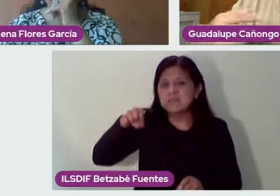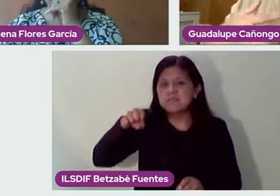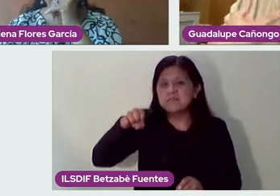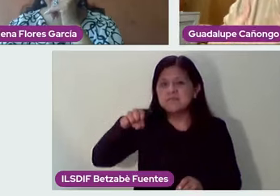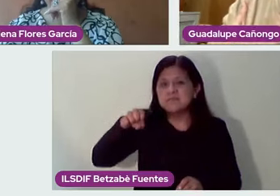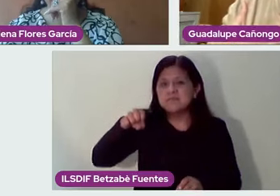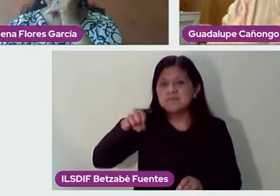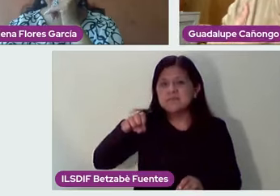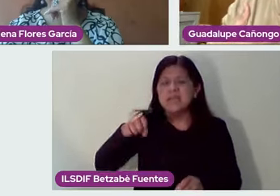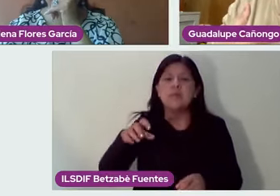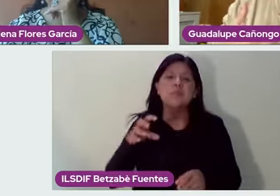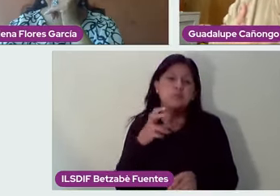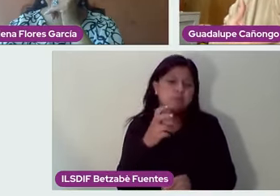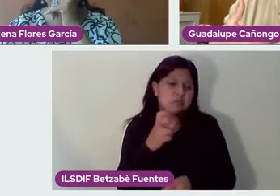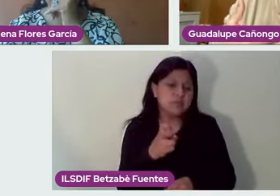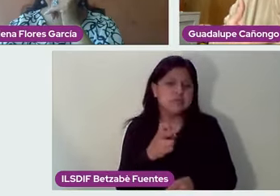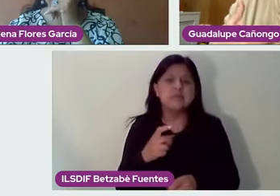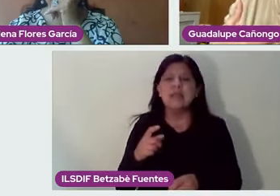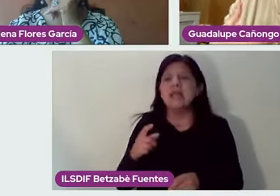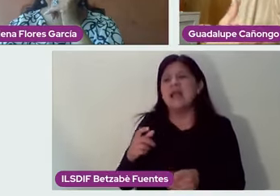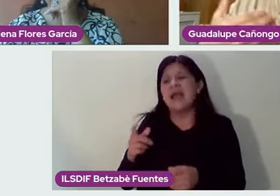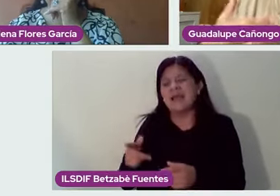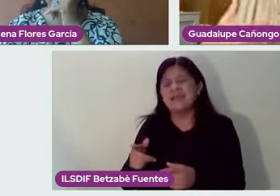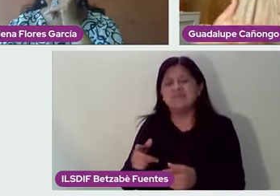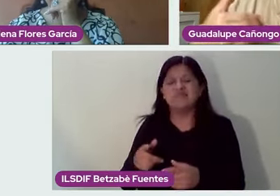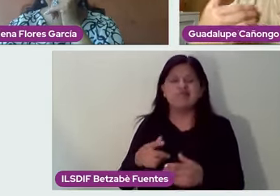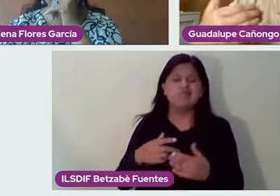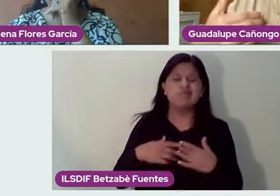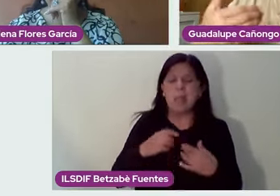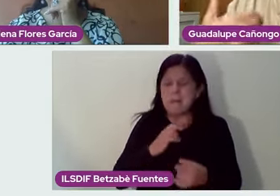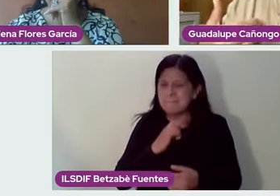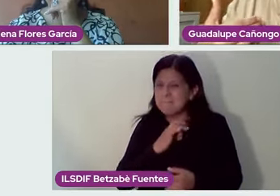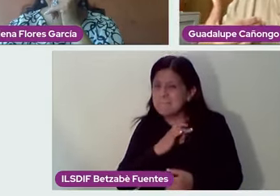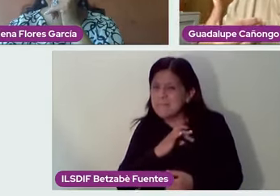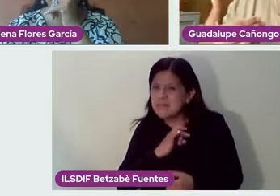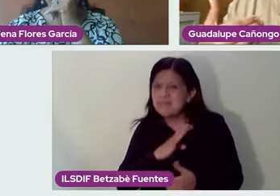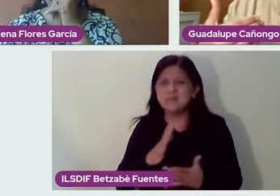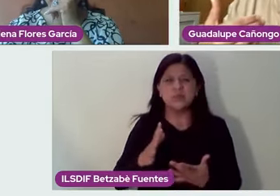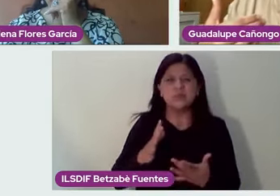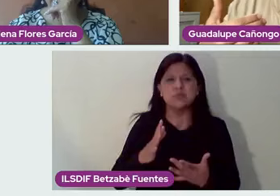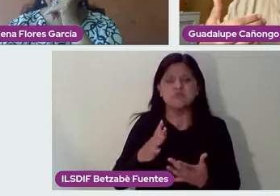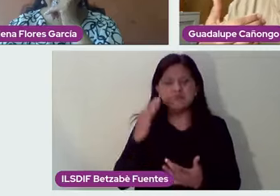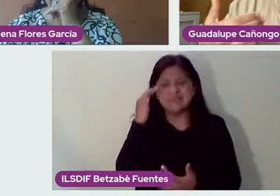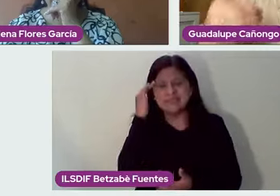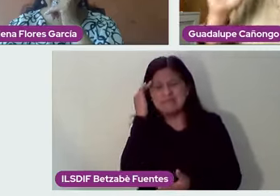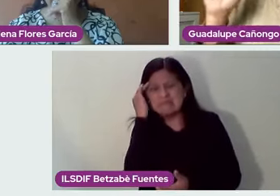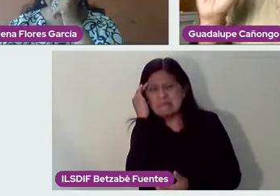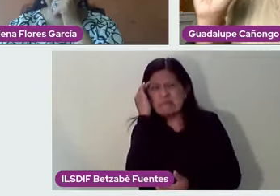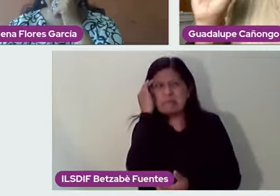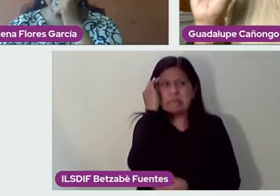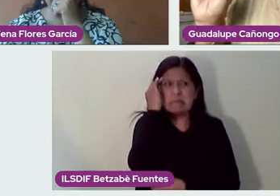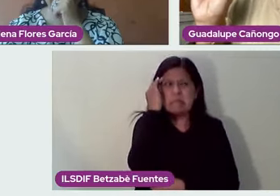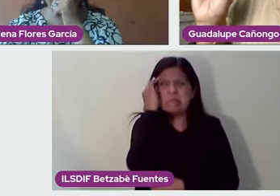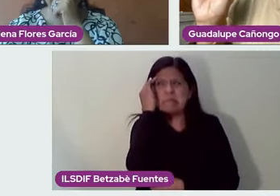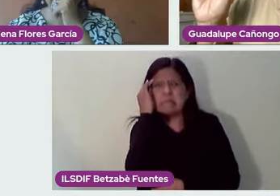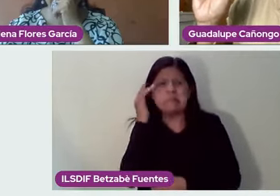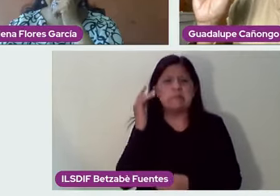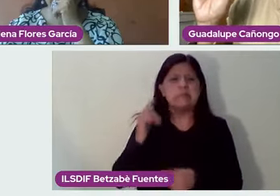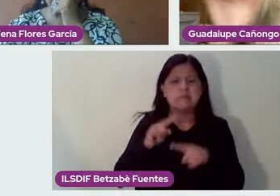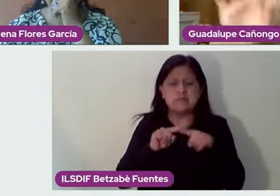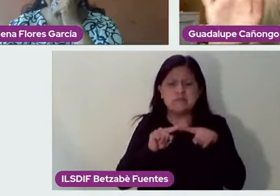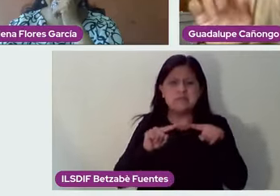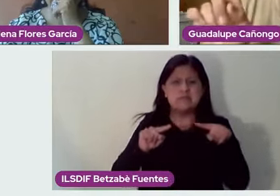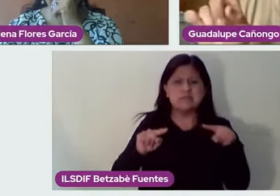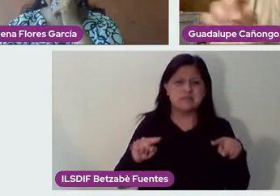de esto que decía la parte de la resistencia, los miedos, la cuestión cultural de ojalá pudiera ser que las